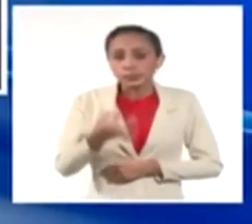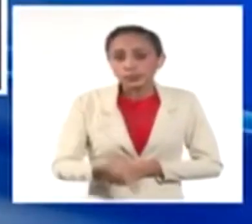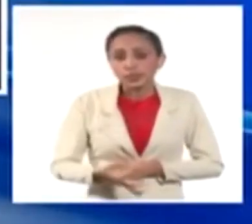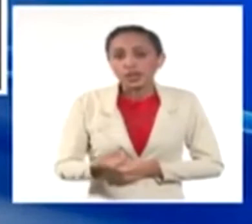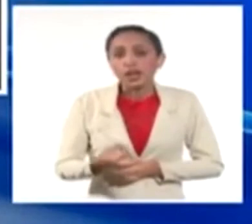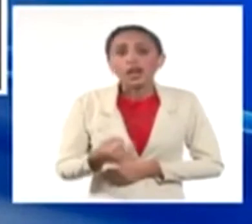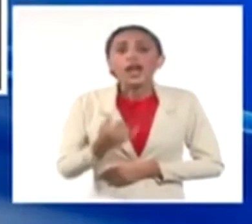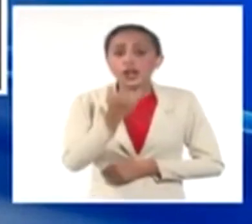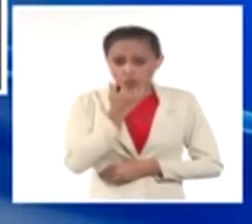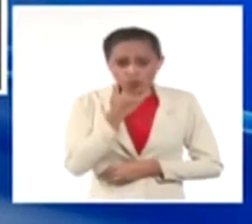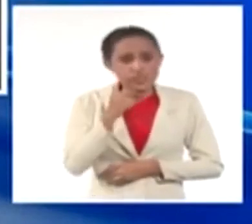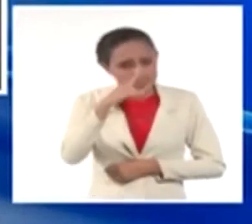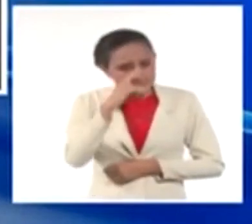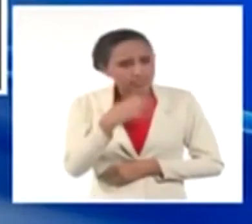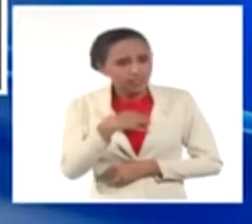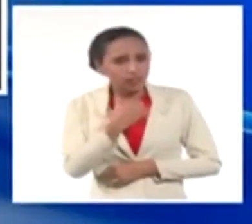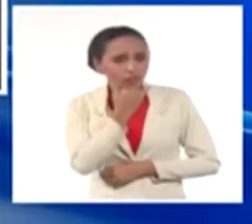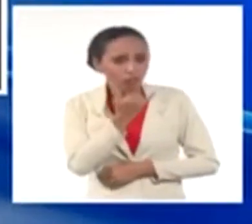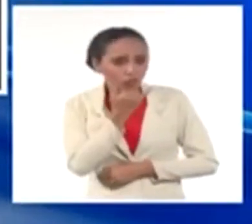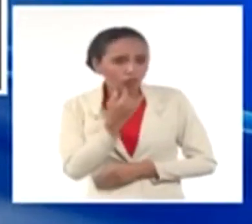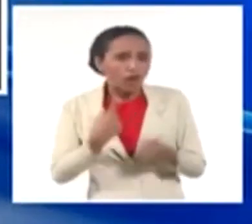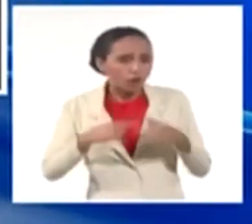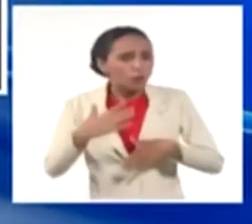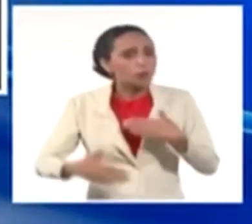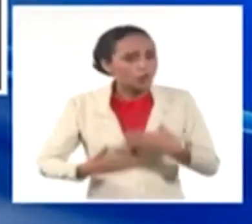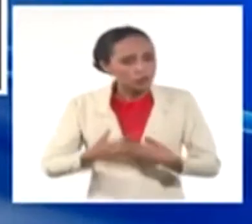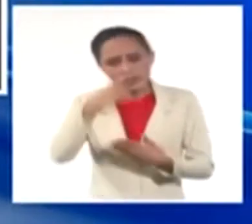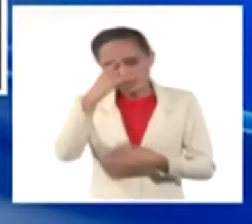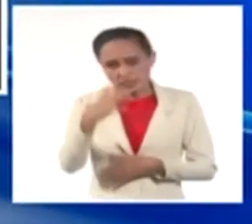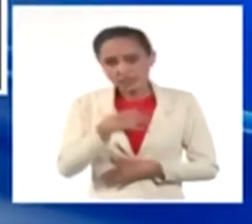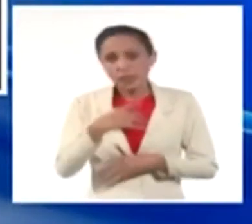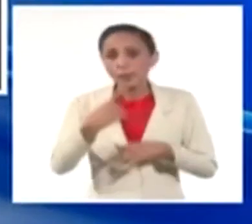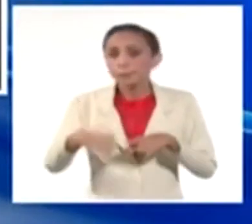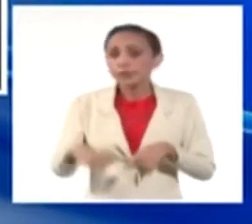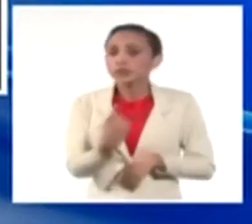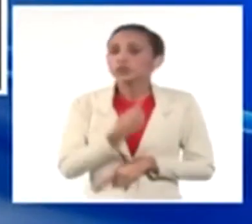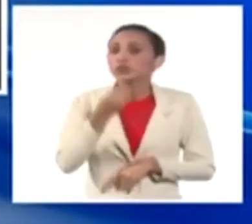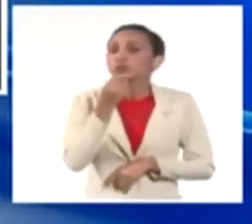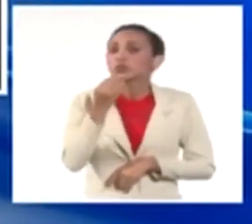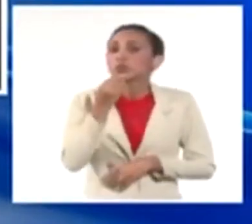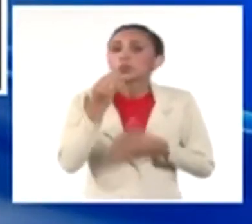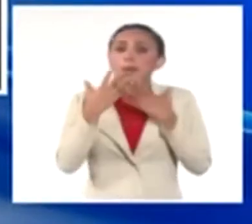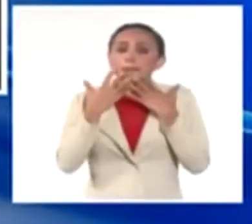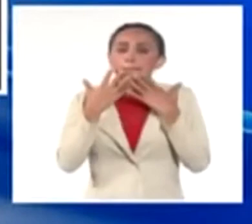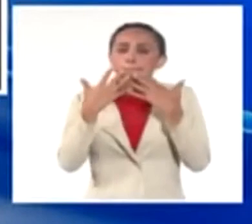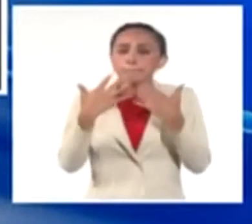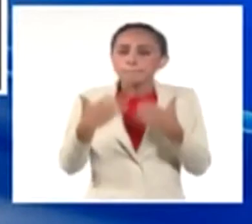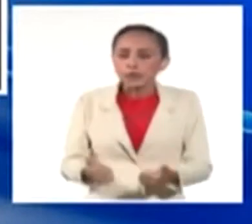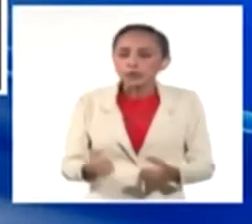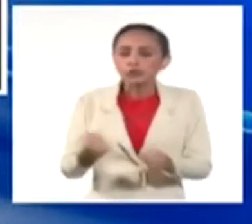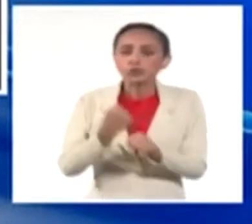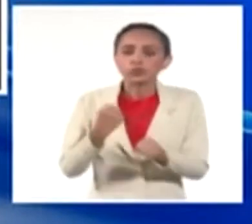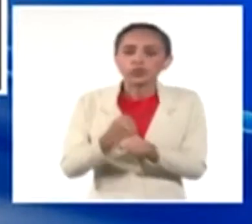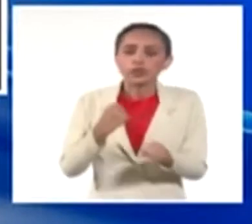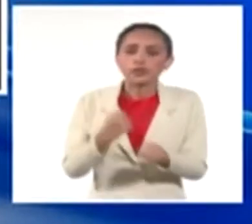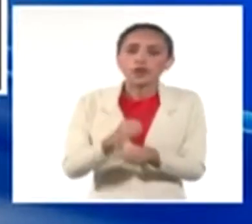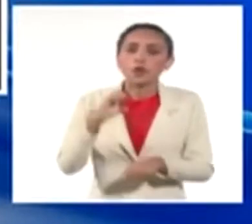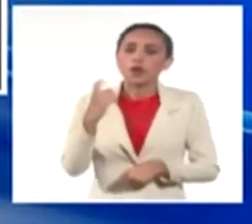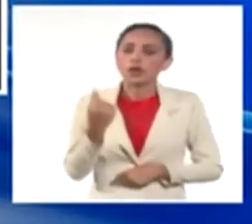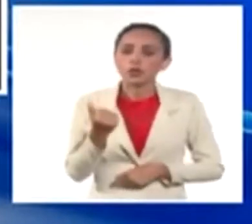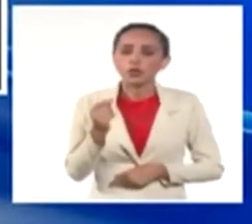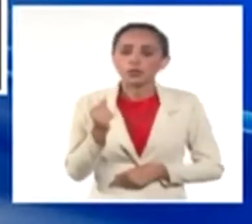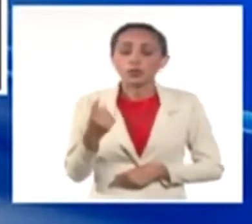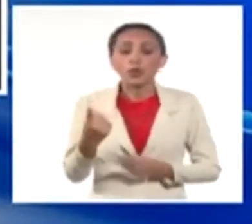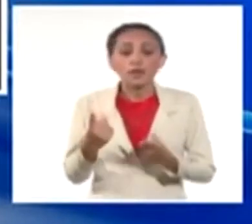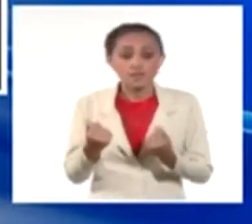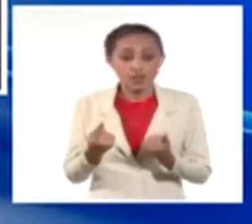de errores y correcciones, nos ayudará a transitar por una mejor gestión económica y financiera del